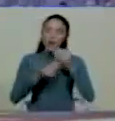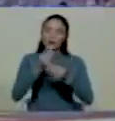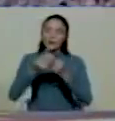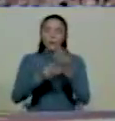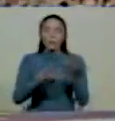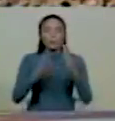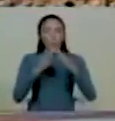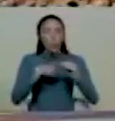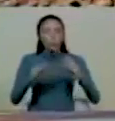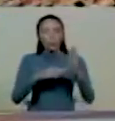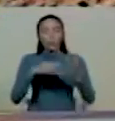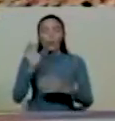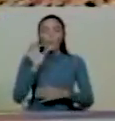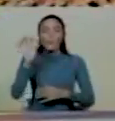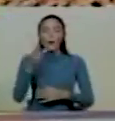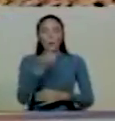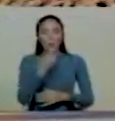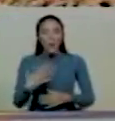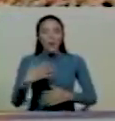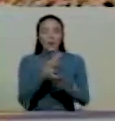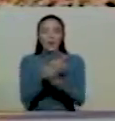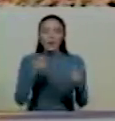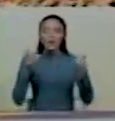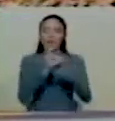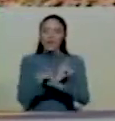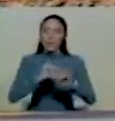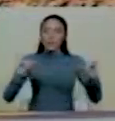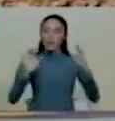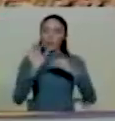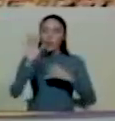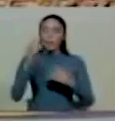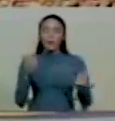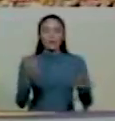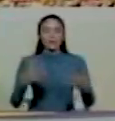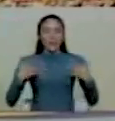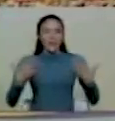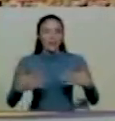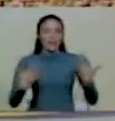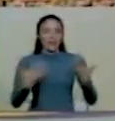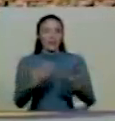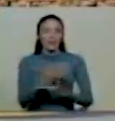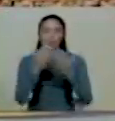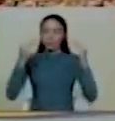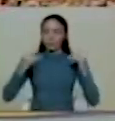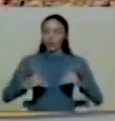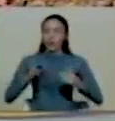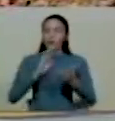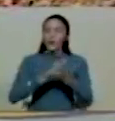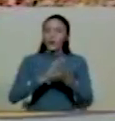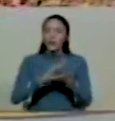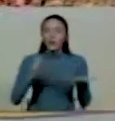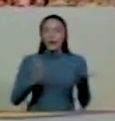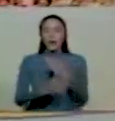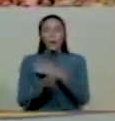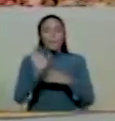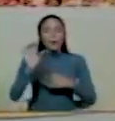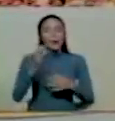tenido de una patria grande, libre, independiente, feliz, próspera, de una patria